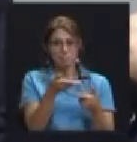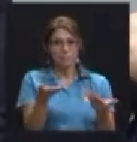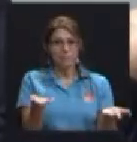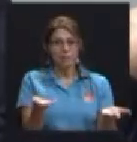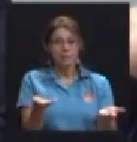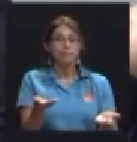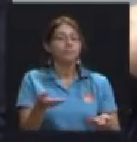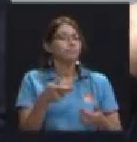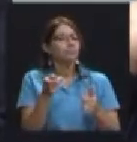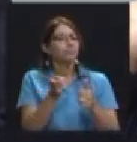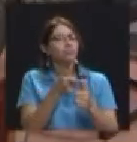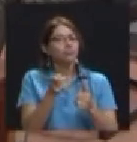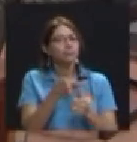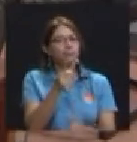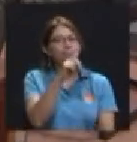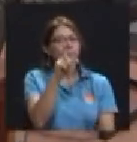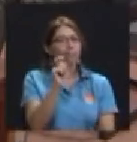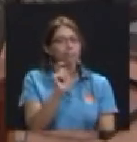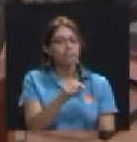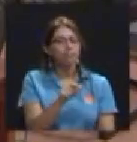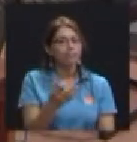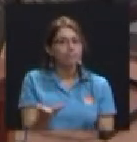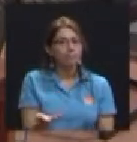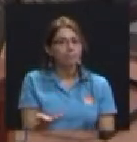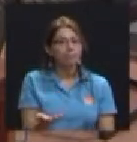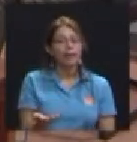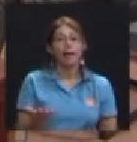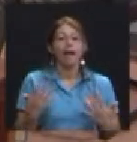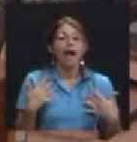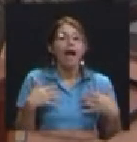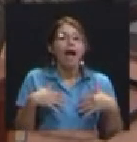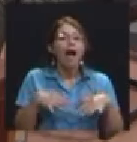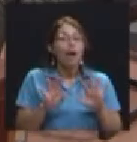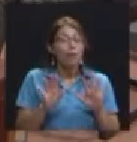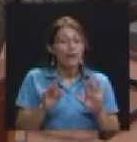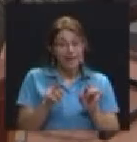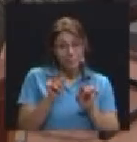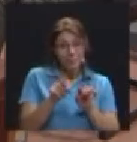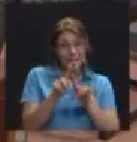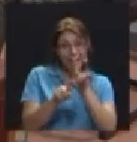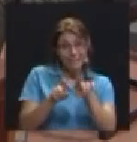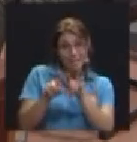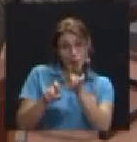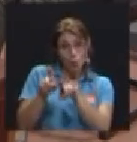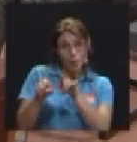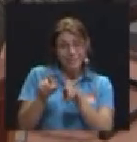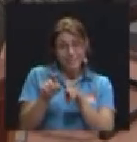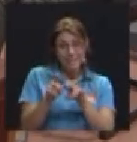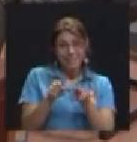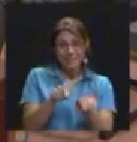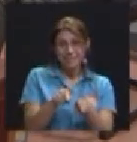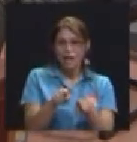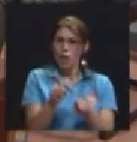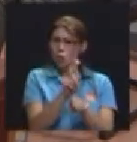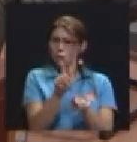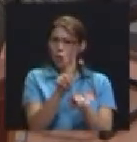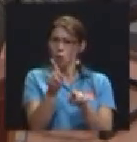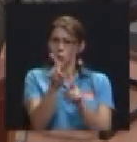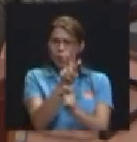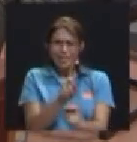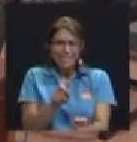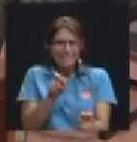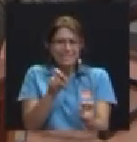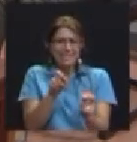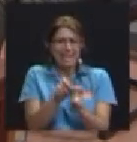tal vez la primera pregunta es, aunque estas encuestas no son exactamente la misma en el